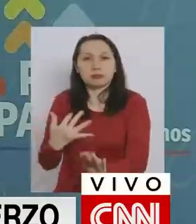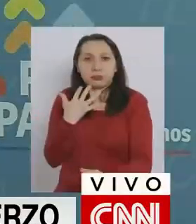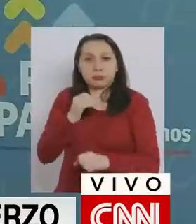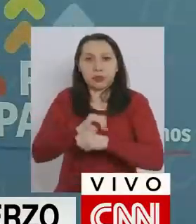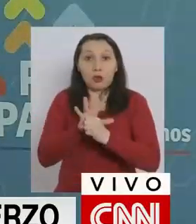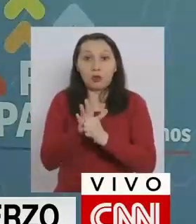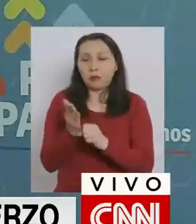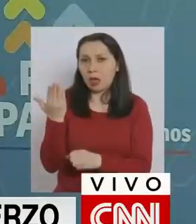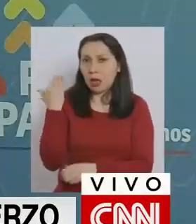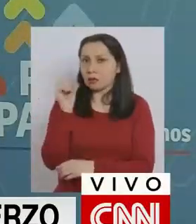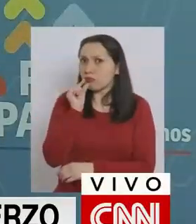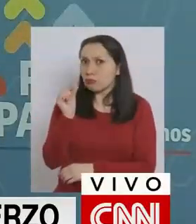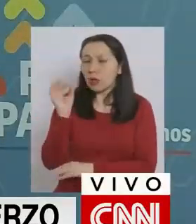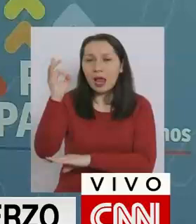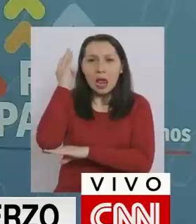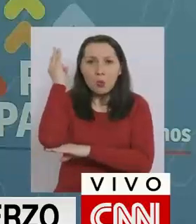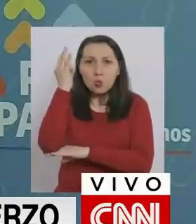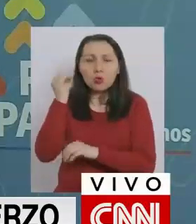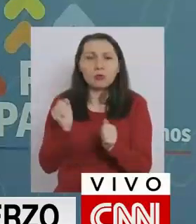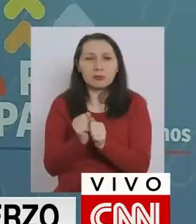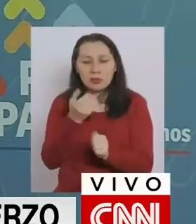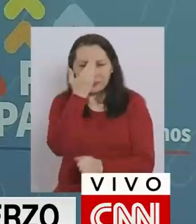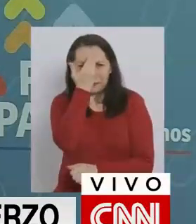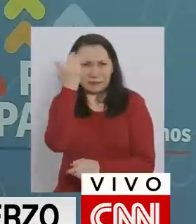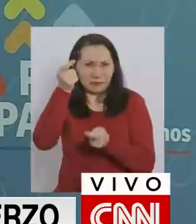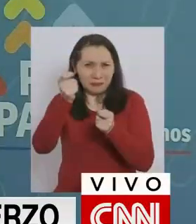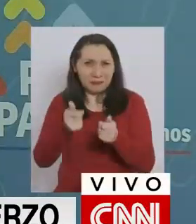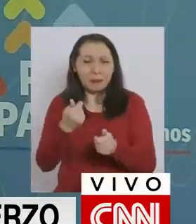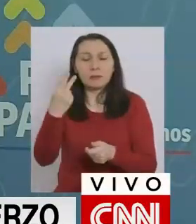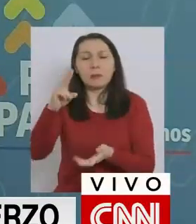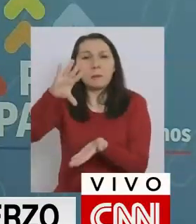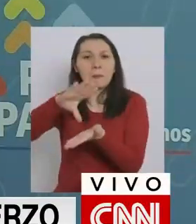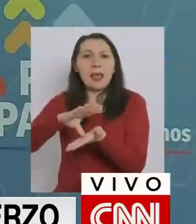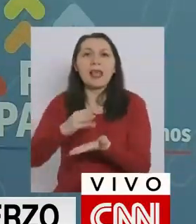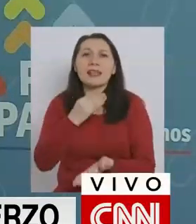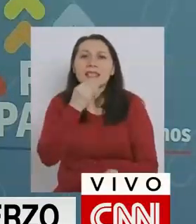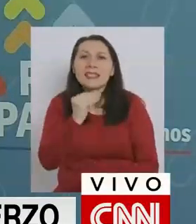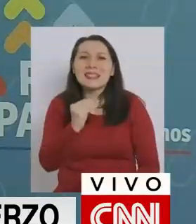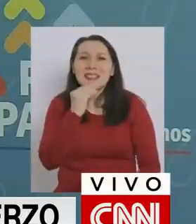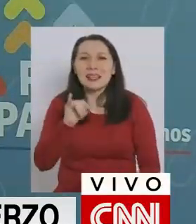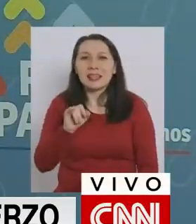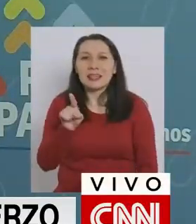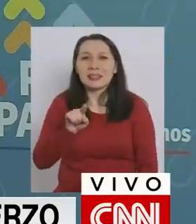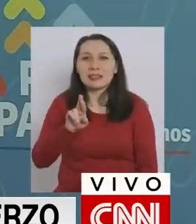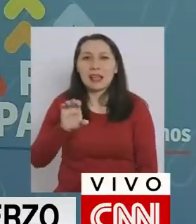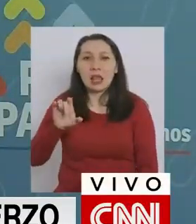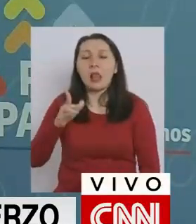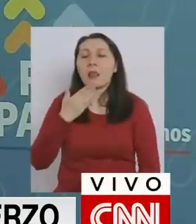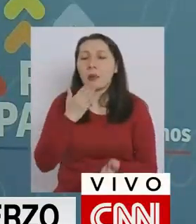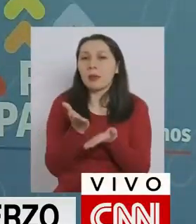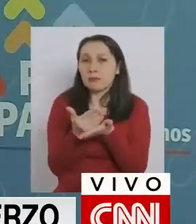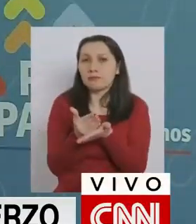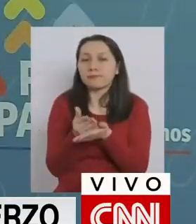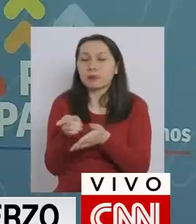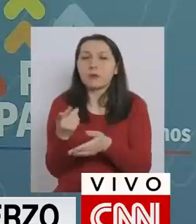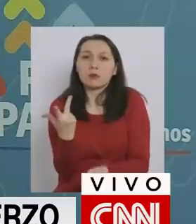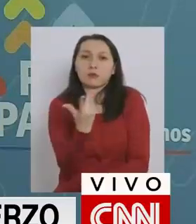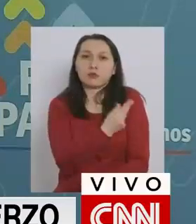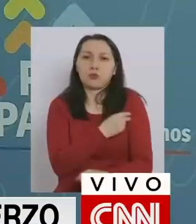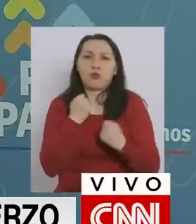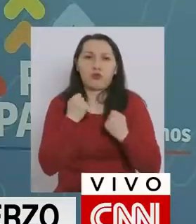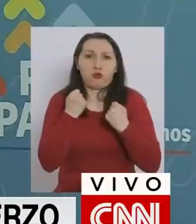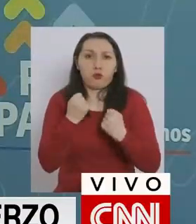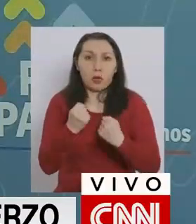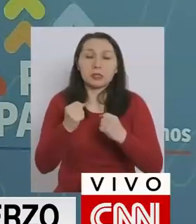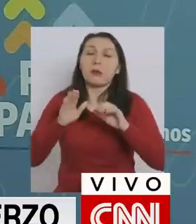Acabamos de tener una reunión con expertos de Israel, donde ellos también han implementado la estrategia de vacunación de refuerzo